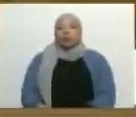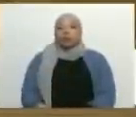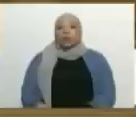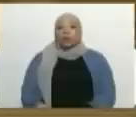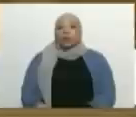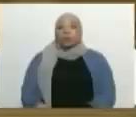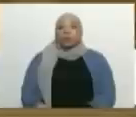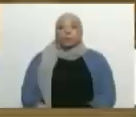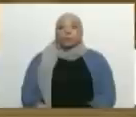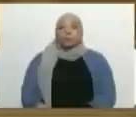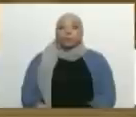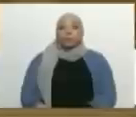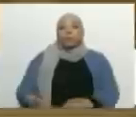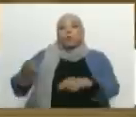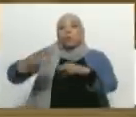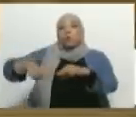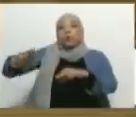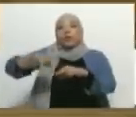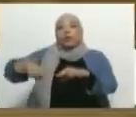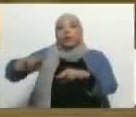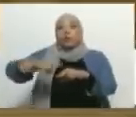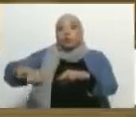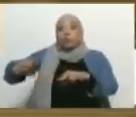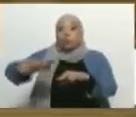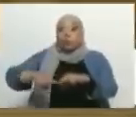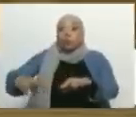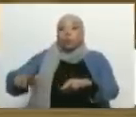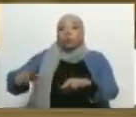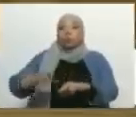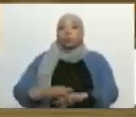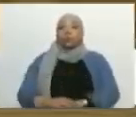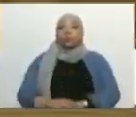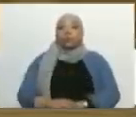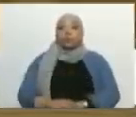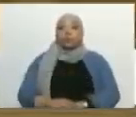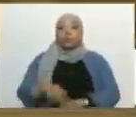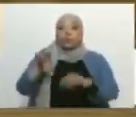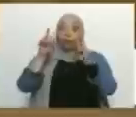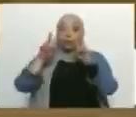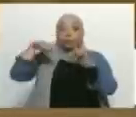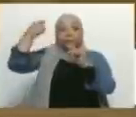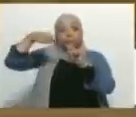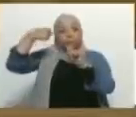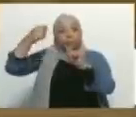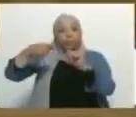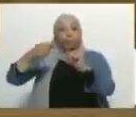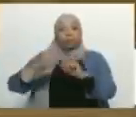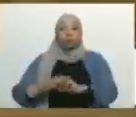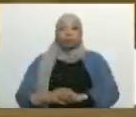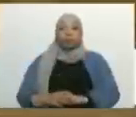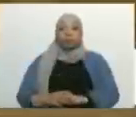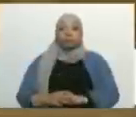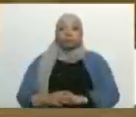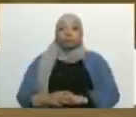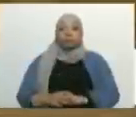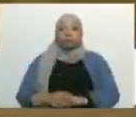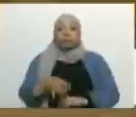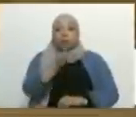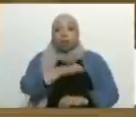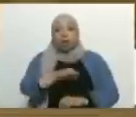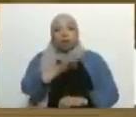Los niños, como lo decía bien ahí él en su video, señor alcalde,